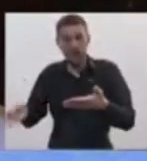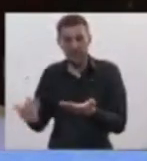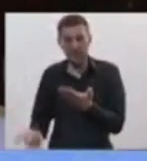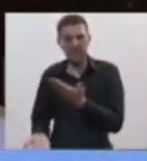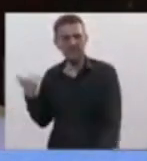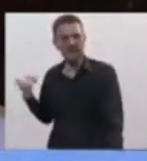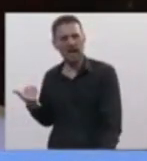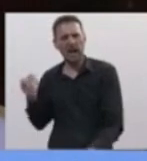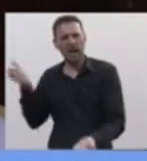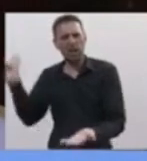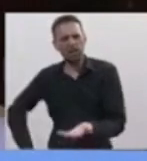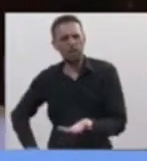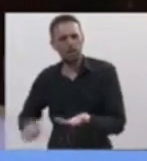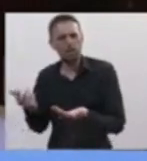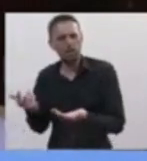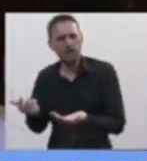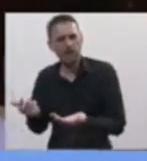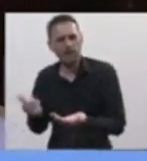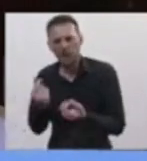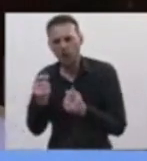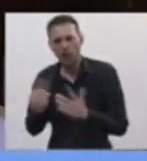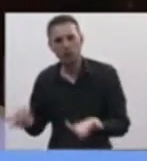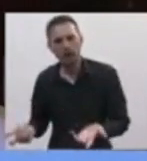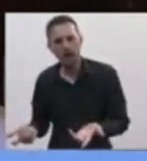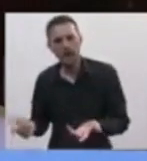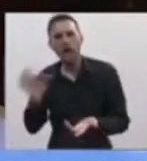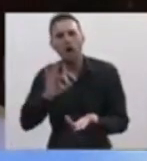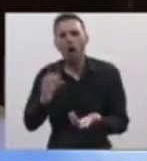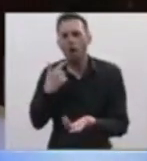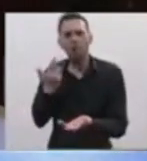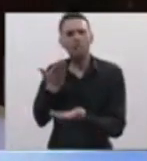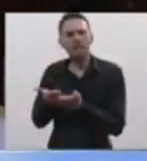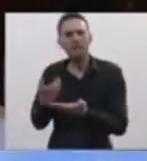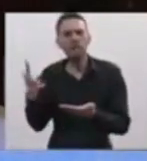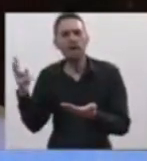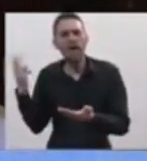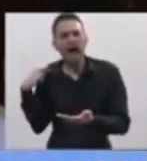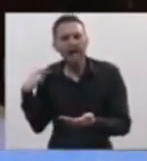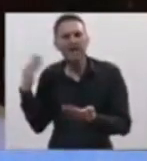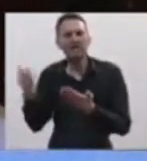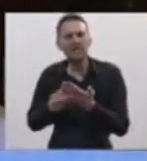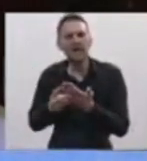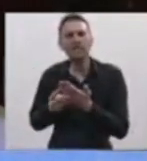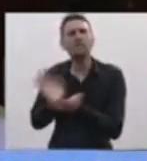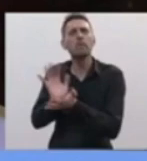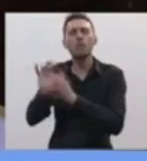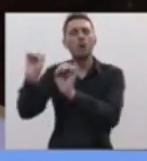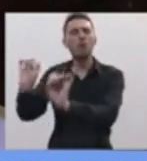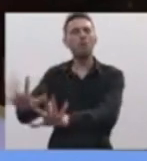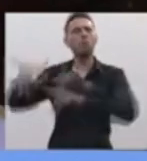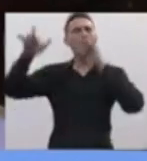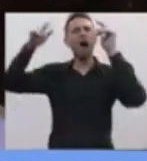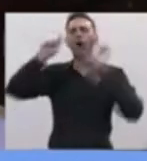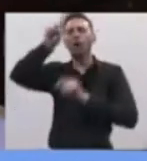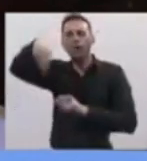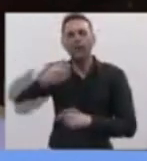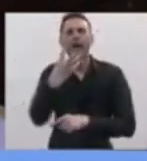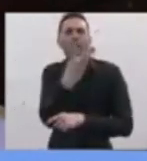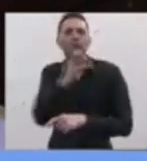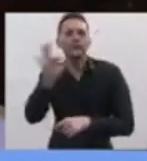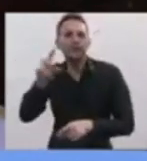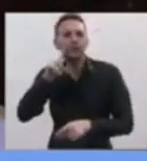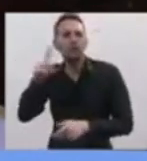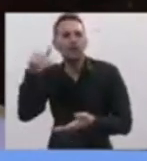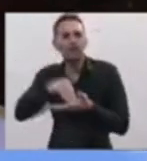o pierden sentido esa planilla o le estamos pidiendo al jefe de gabinete que haga una tarea de magia que genere cuatrocientos mil